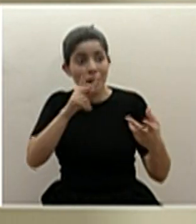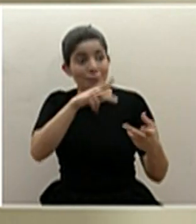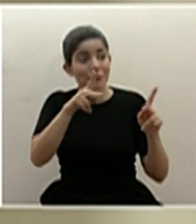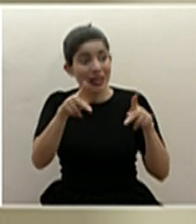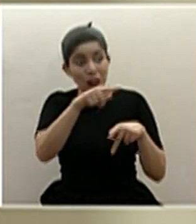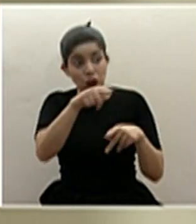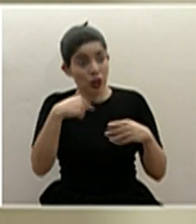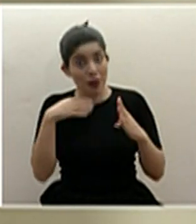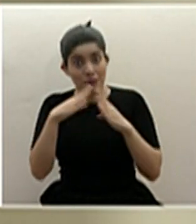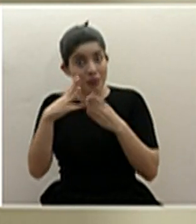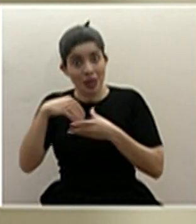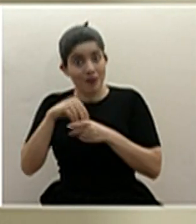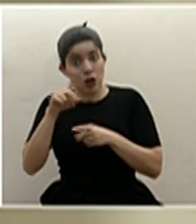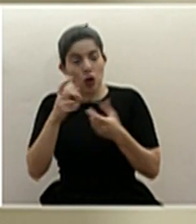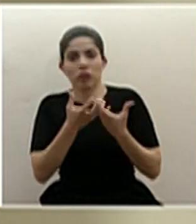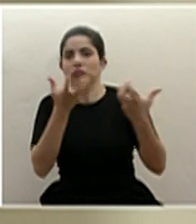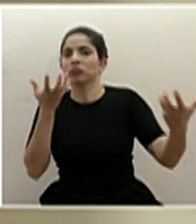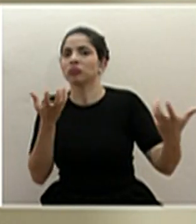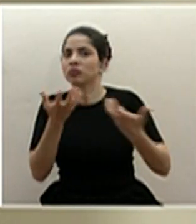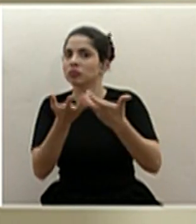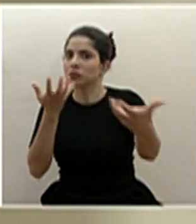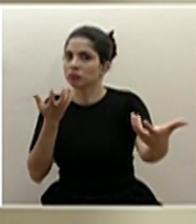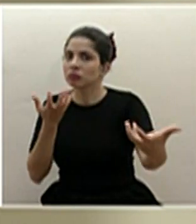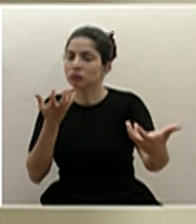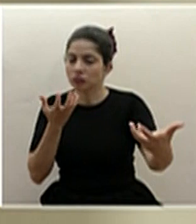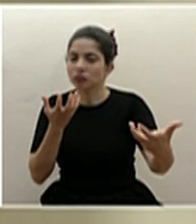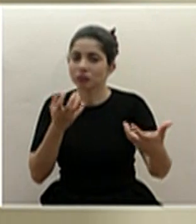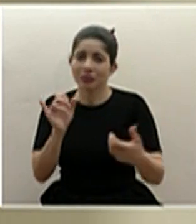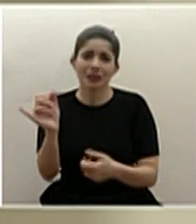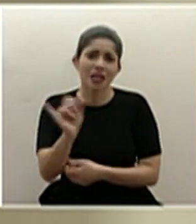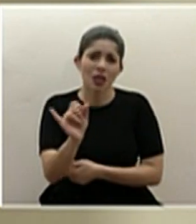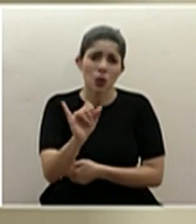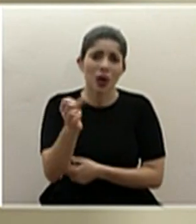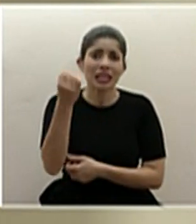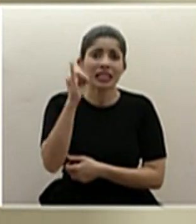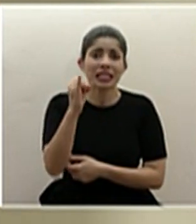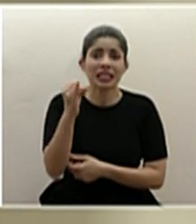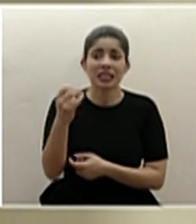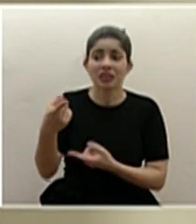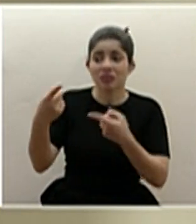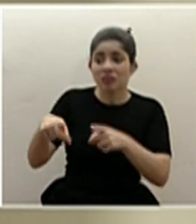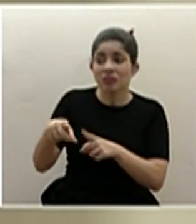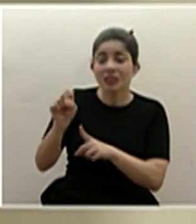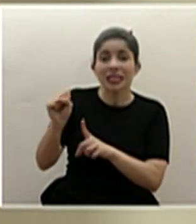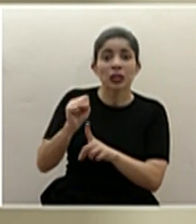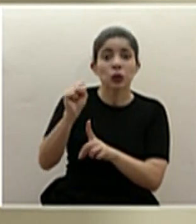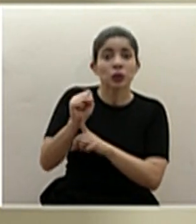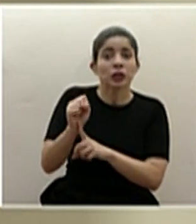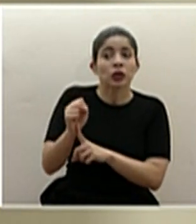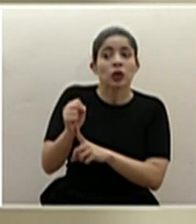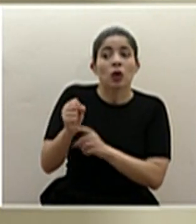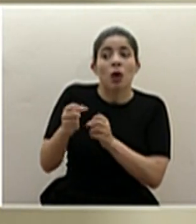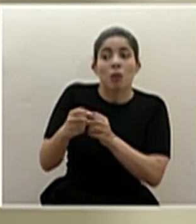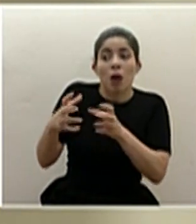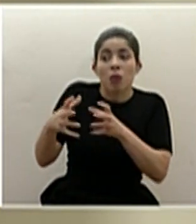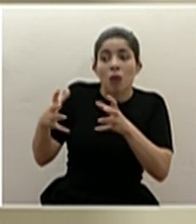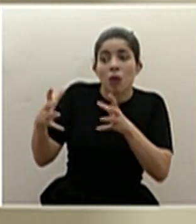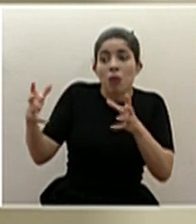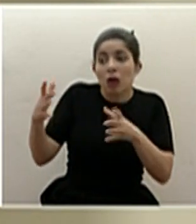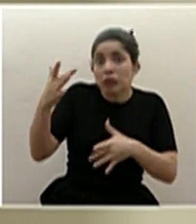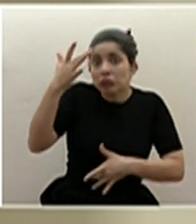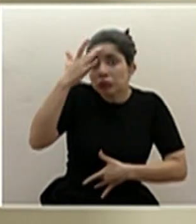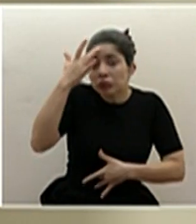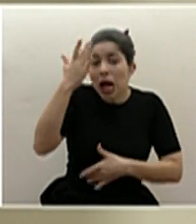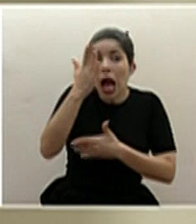conviven con nosotros. Y en ese sentido, pues yo creo que igual, si tenemos una situación ya en aumento de casos